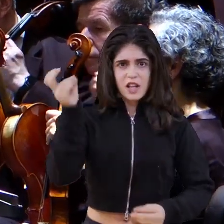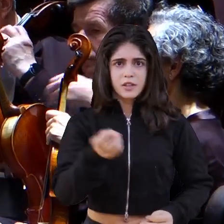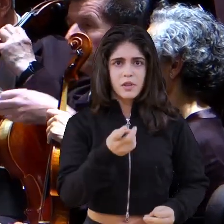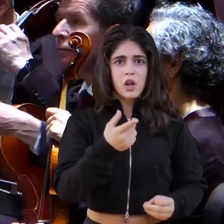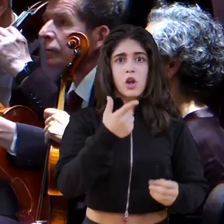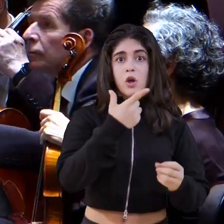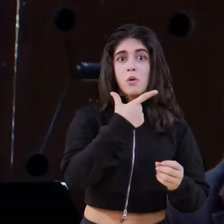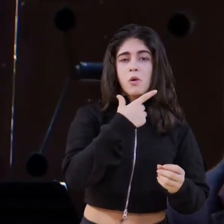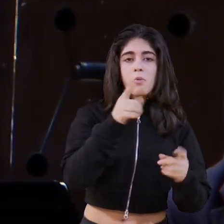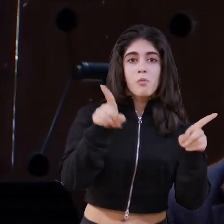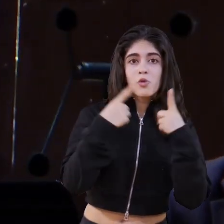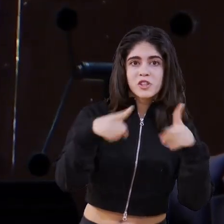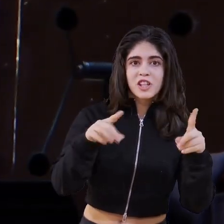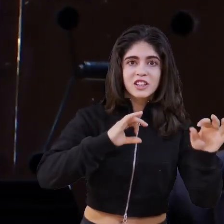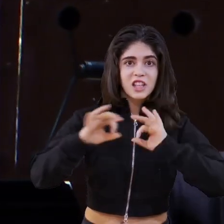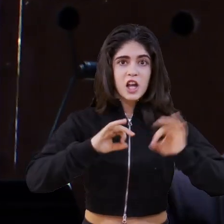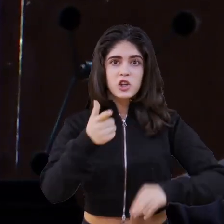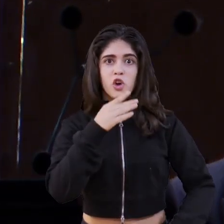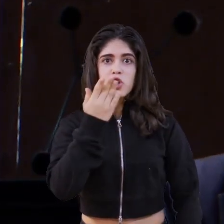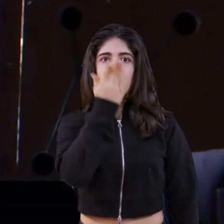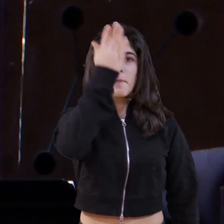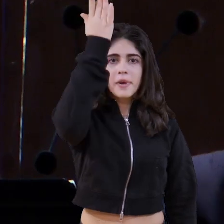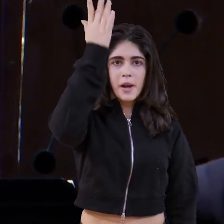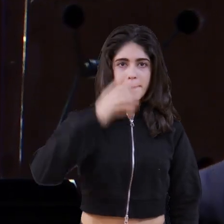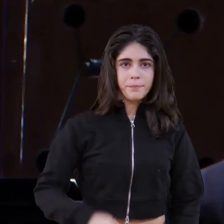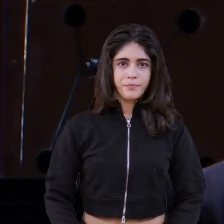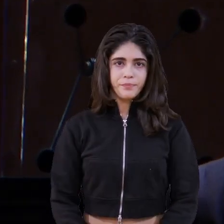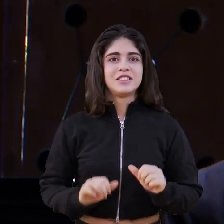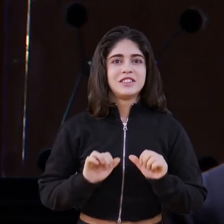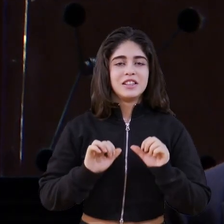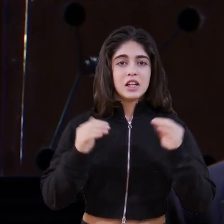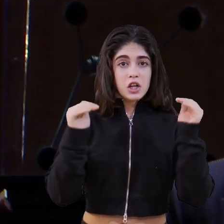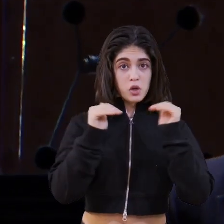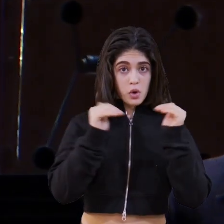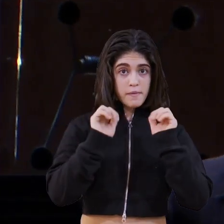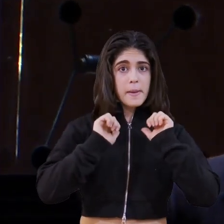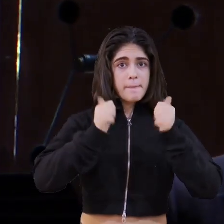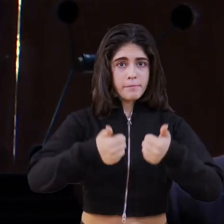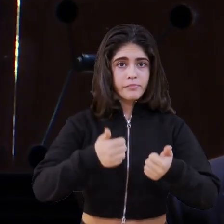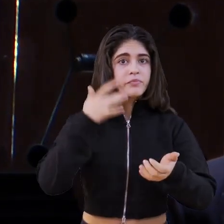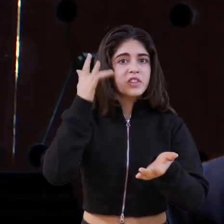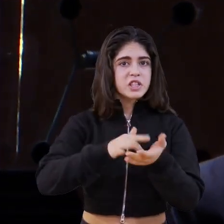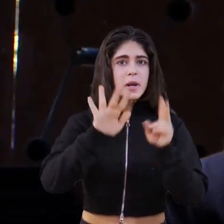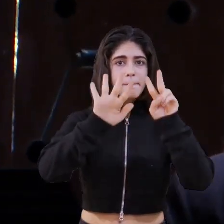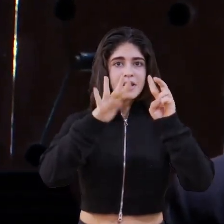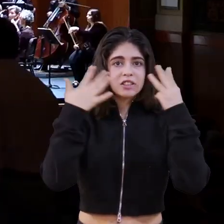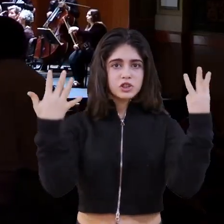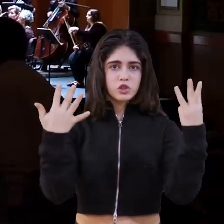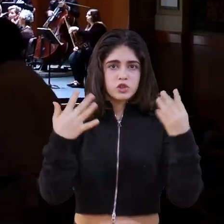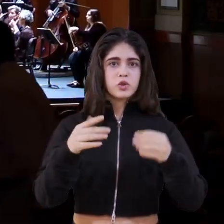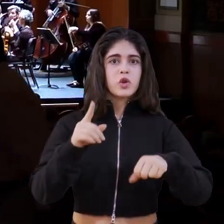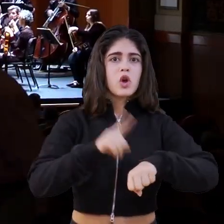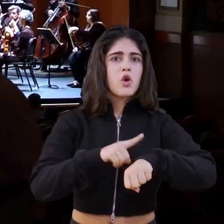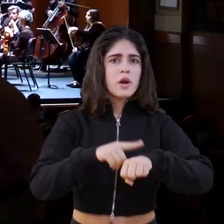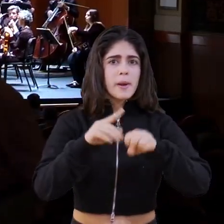28 en el Gran Teatro a partir de las 8 de la tarde con el cuarto concierto de abono de la Orquesta de Córdoba bajo el título de Caminos